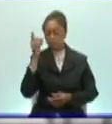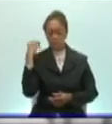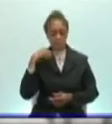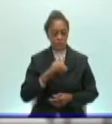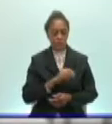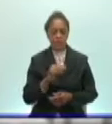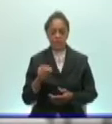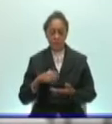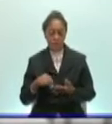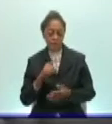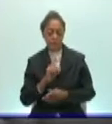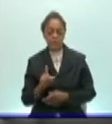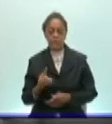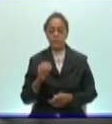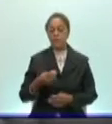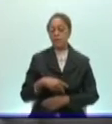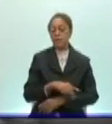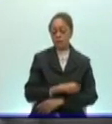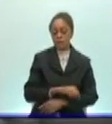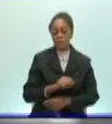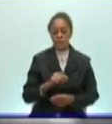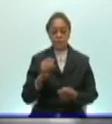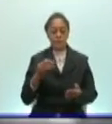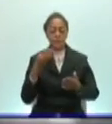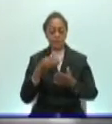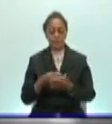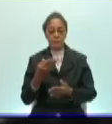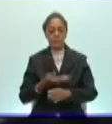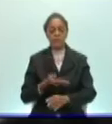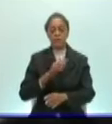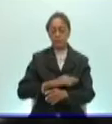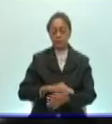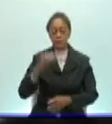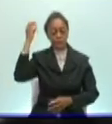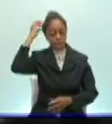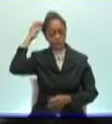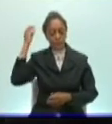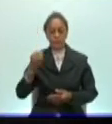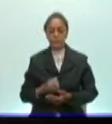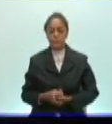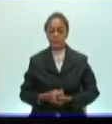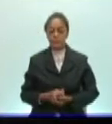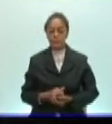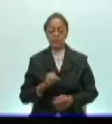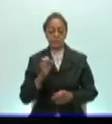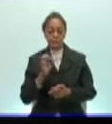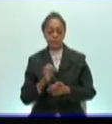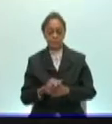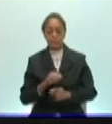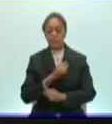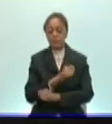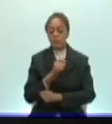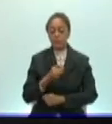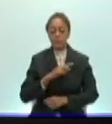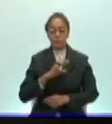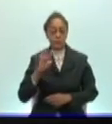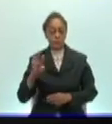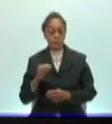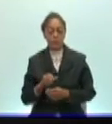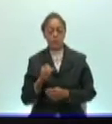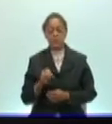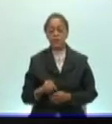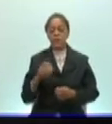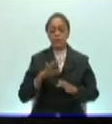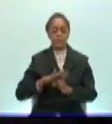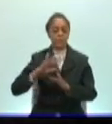sexta parte de la población, es el remanente de los anteriores gobiernos. comienza con los maestros voluntarios en las